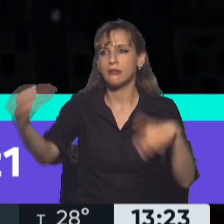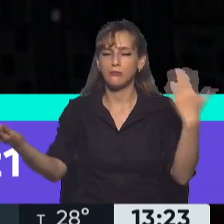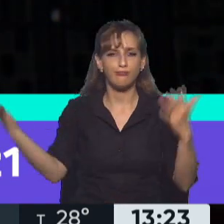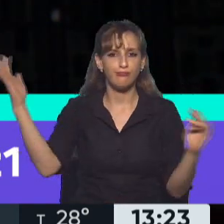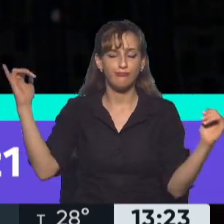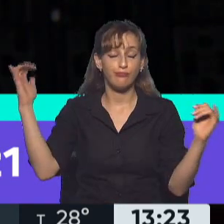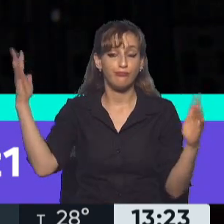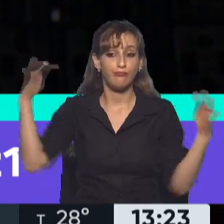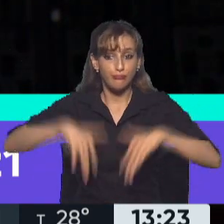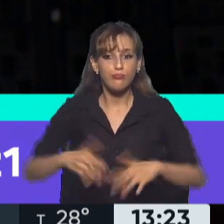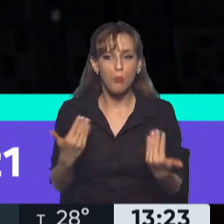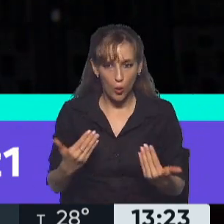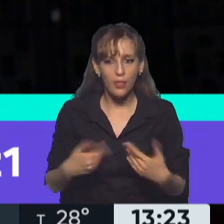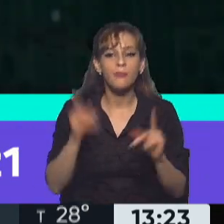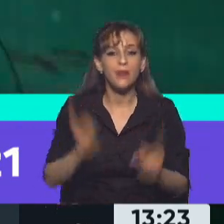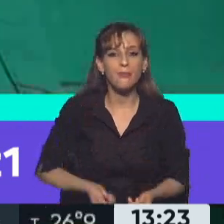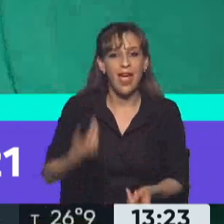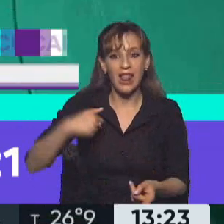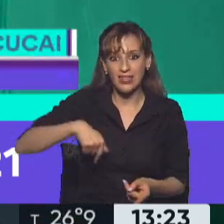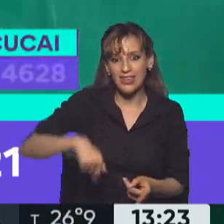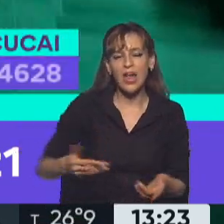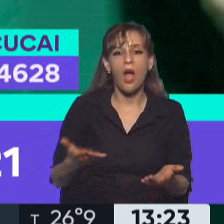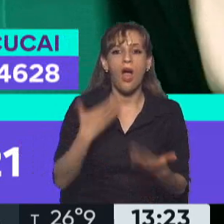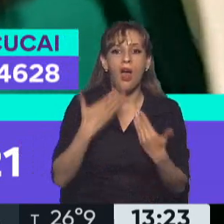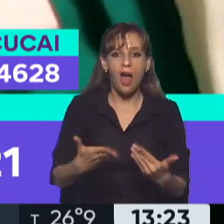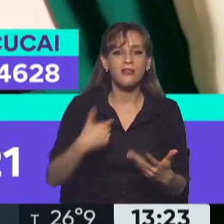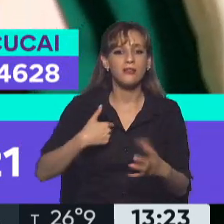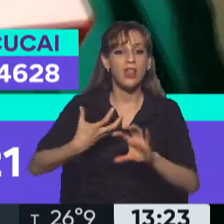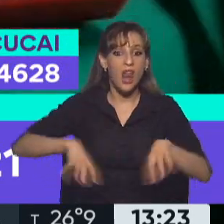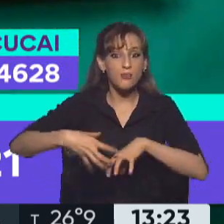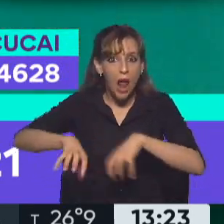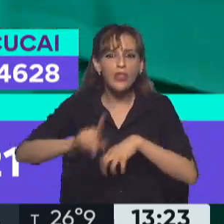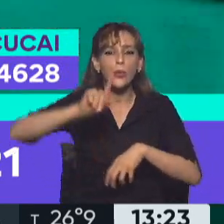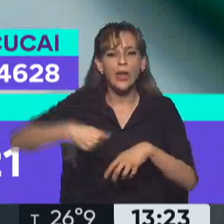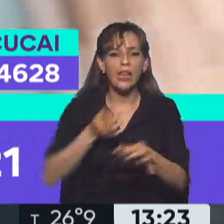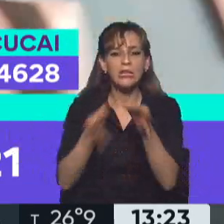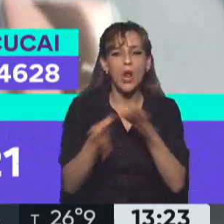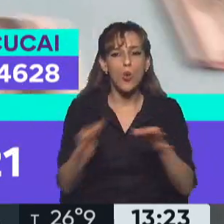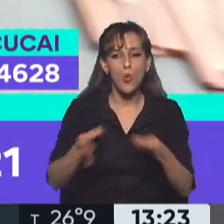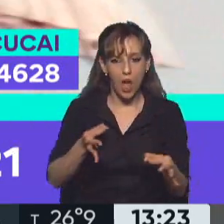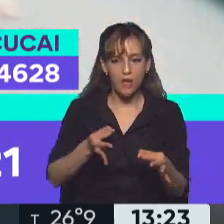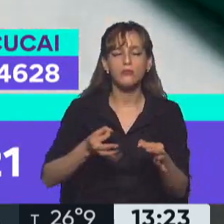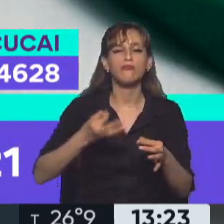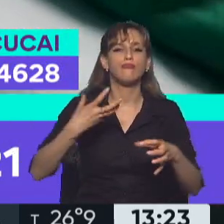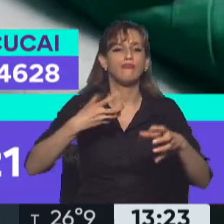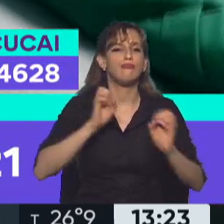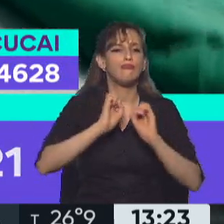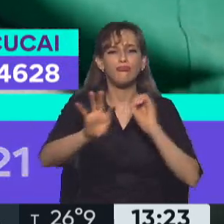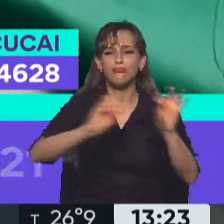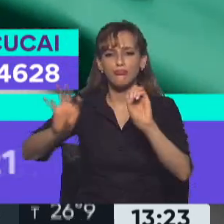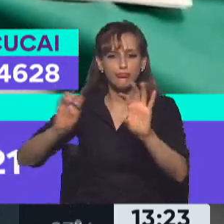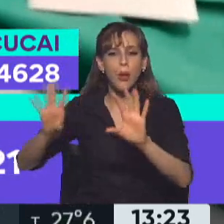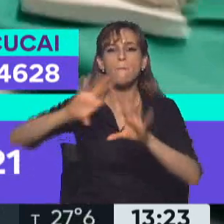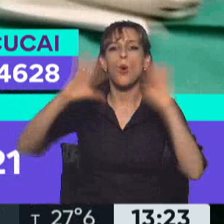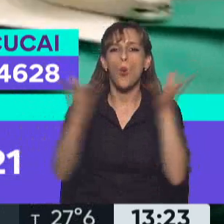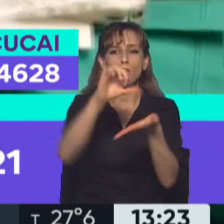pudo generar donantes de células para muchos países del mundo. Argentina, digamos, la sociedad tiene un alto